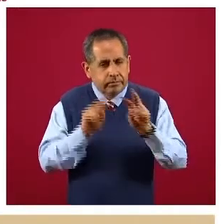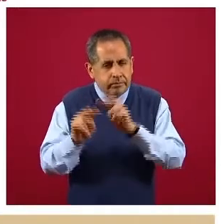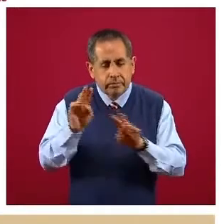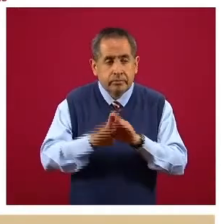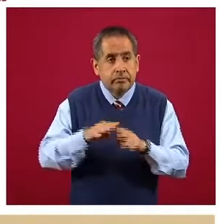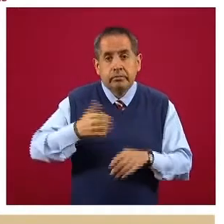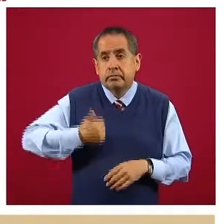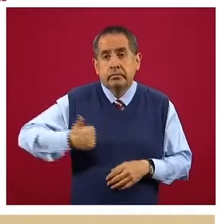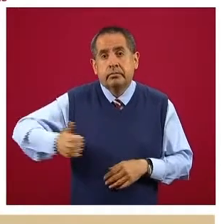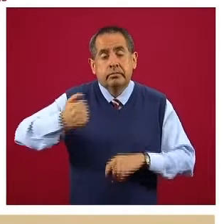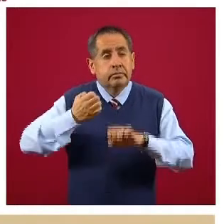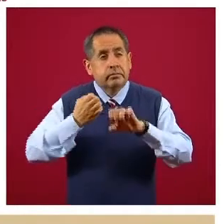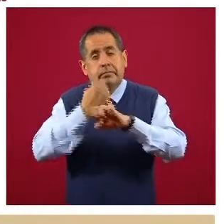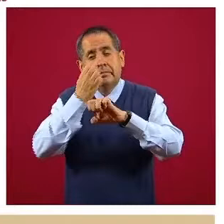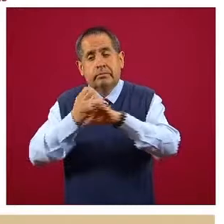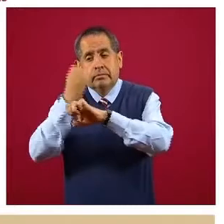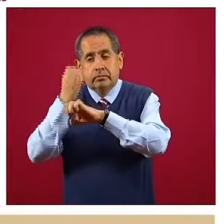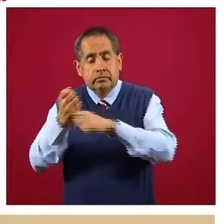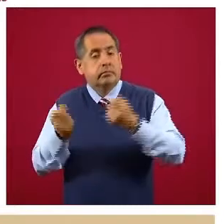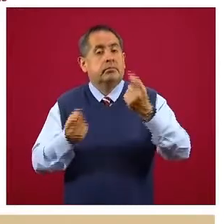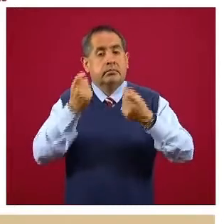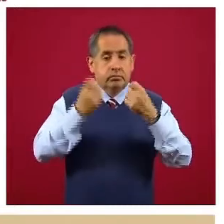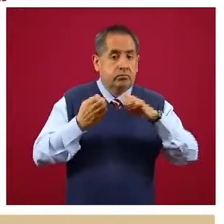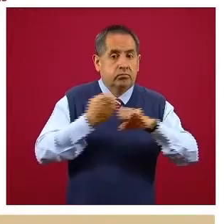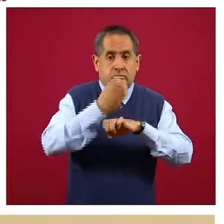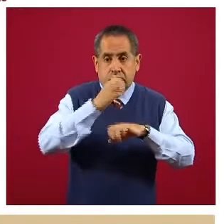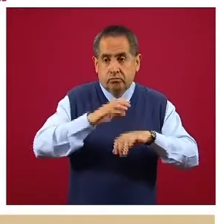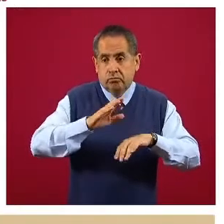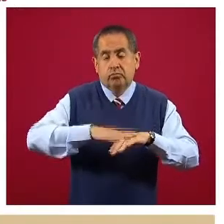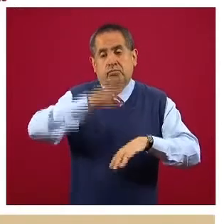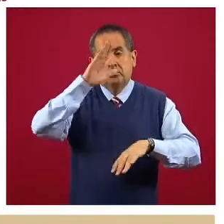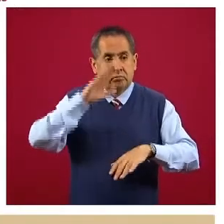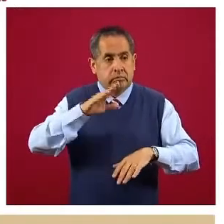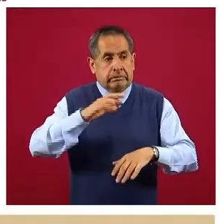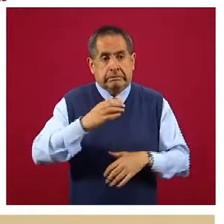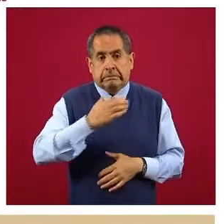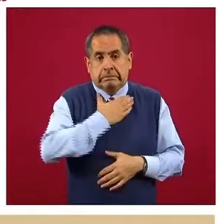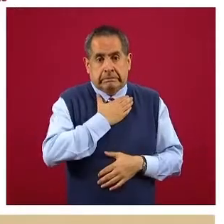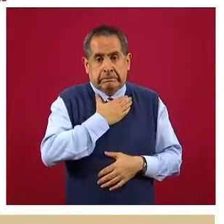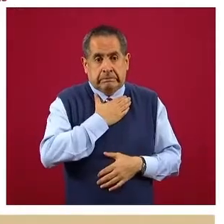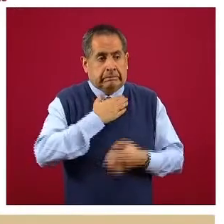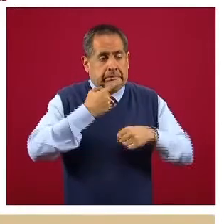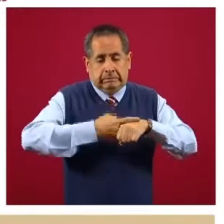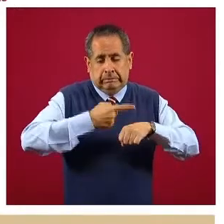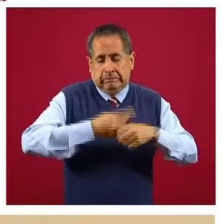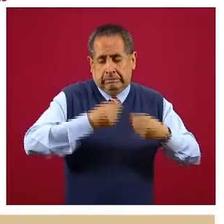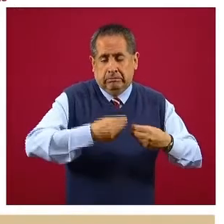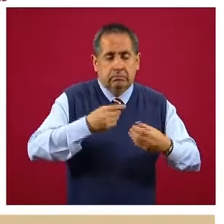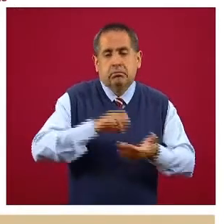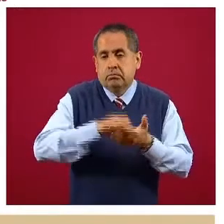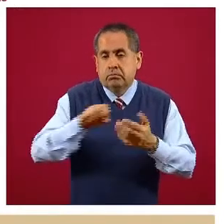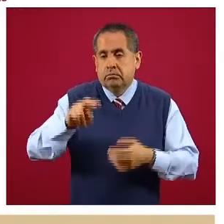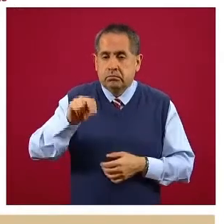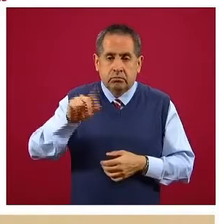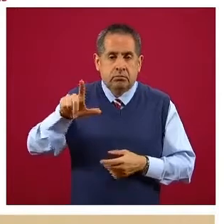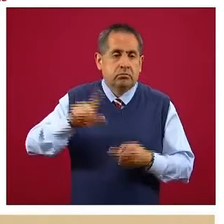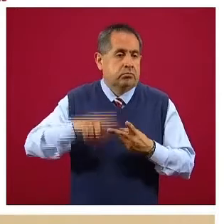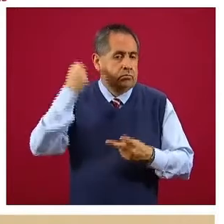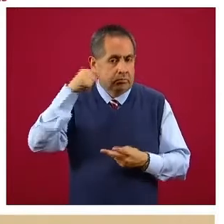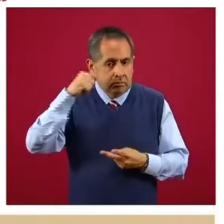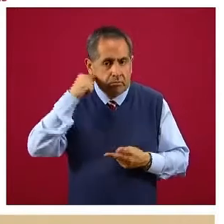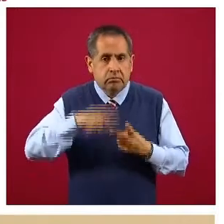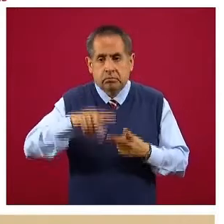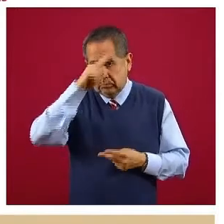por cada entidad federativa, hay entidades que tienen mayor ocupación. Ha sido el caso de Nuevo León, de Tabasco y